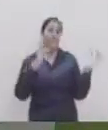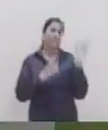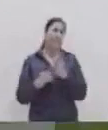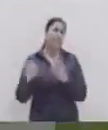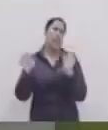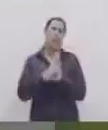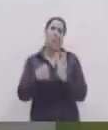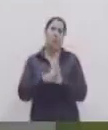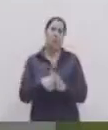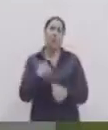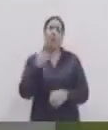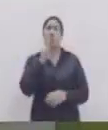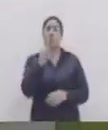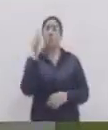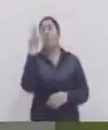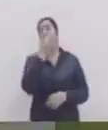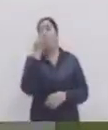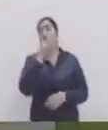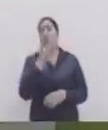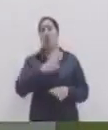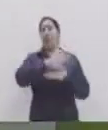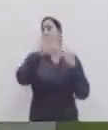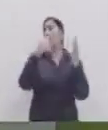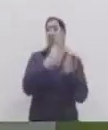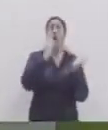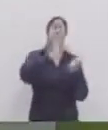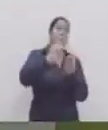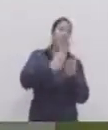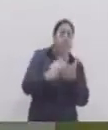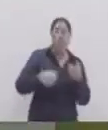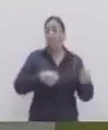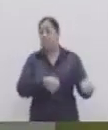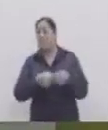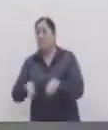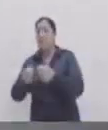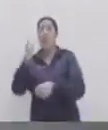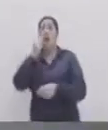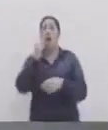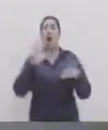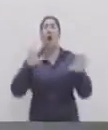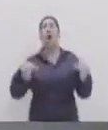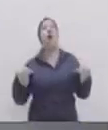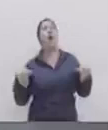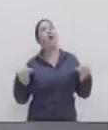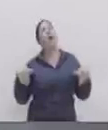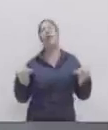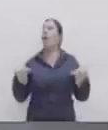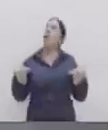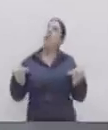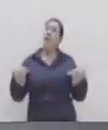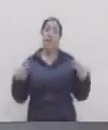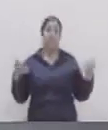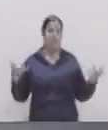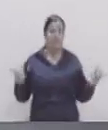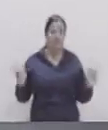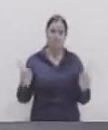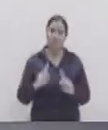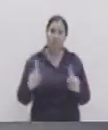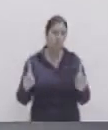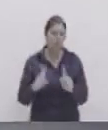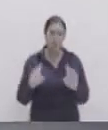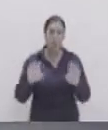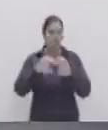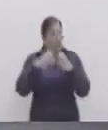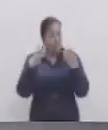por ejemplo, si como son mujeres, las mujeres hacen todos los quehaceres de la casa y los hombres no. Entonces, aquí es un trabajo en